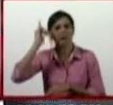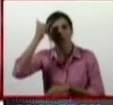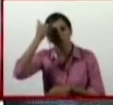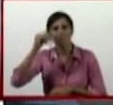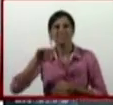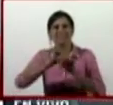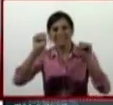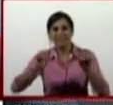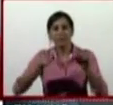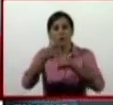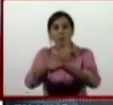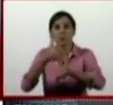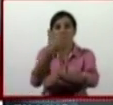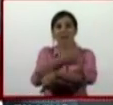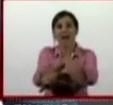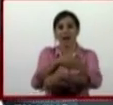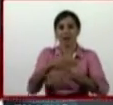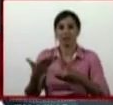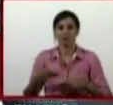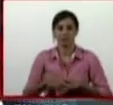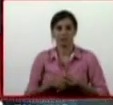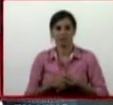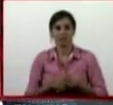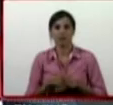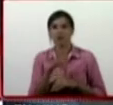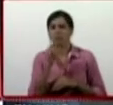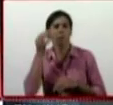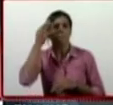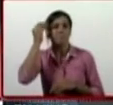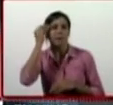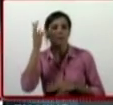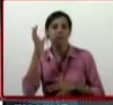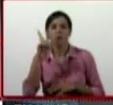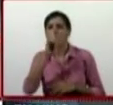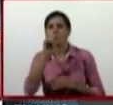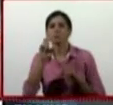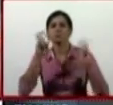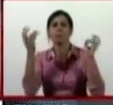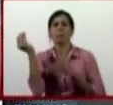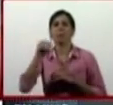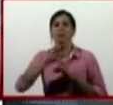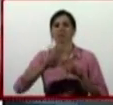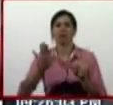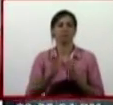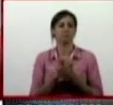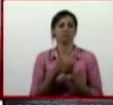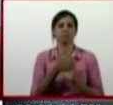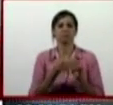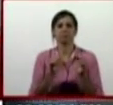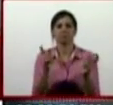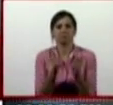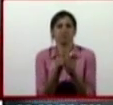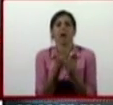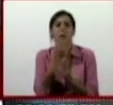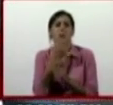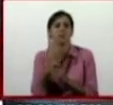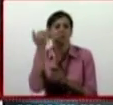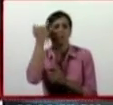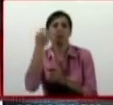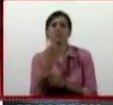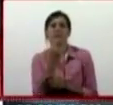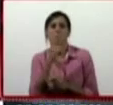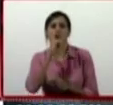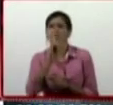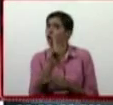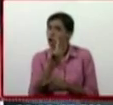sistema de gobierno popular. No vayan a creer que es un tema más No, bueno, qué bonito lo que planteó Maduro. Ah, qué bonito. No,